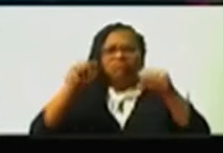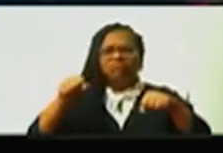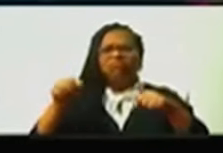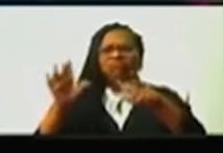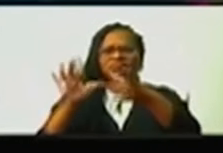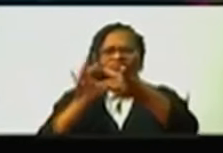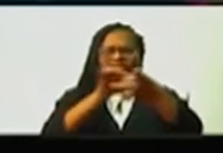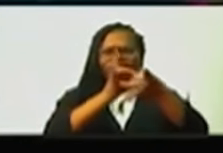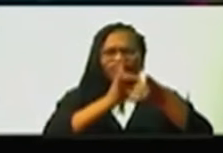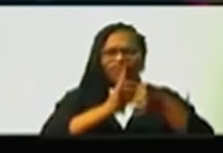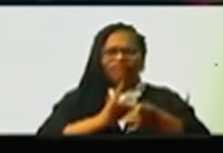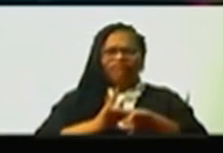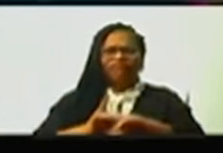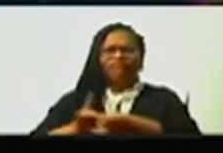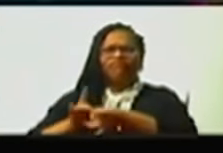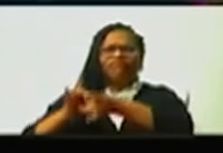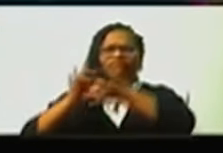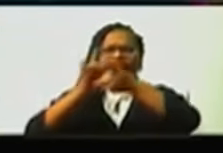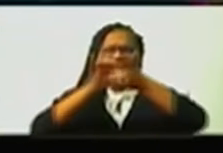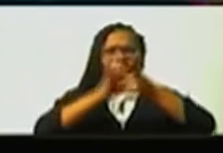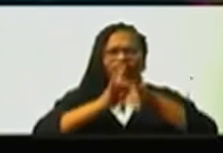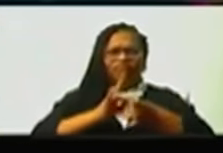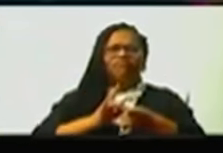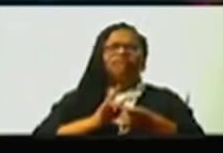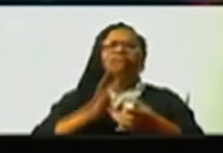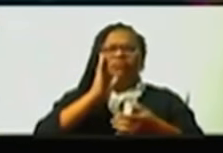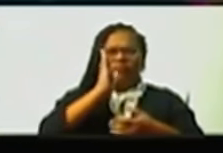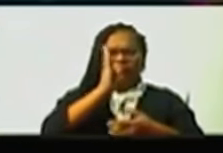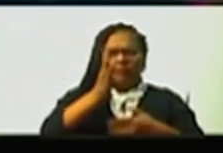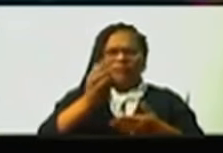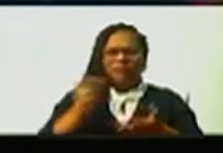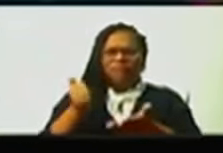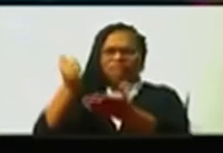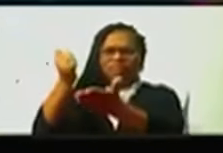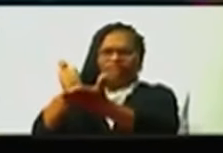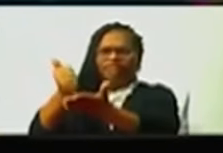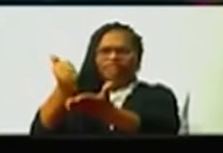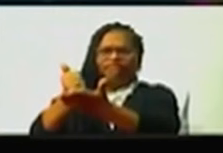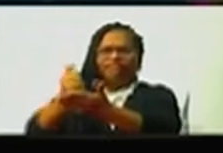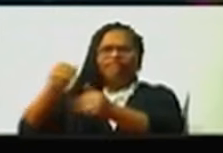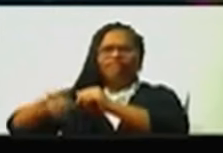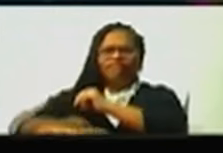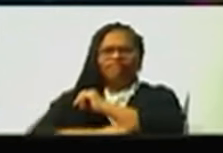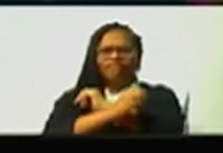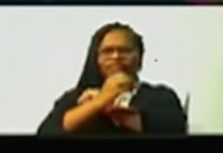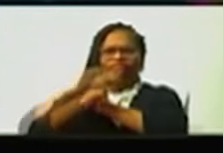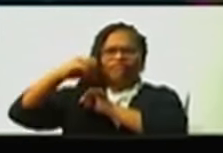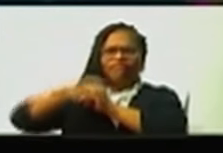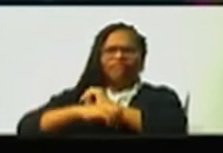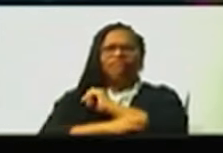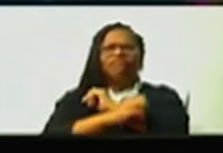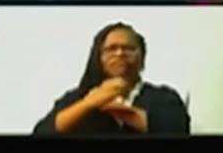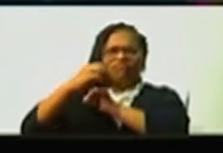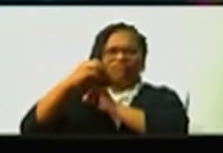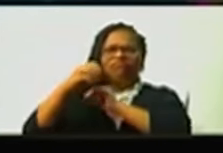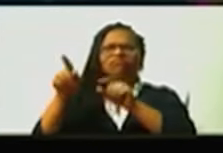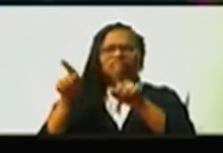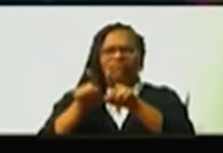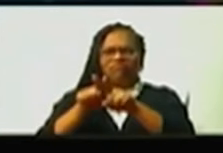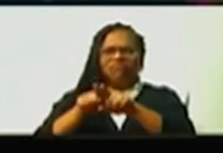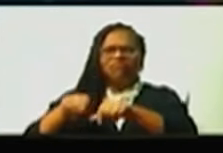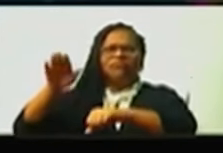todos y vayan en auxilio de la provincia de San José de Ocoa. También hacer un llamado a